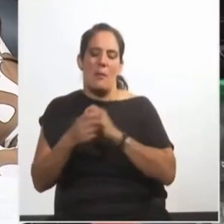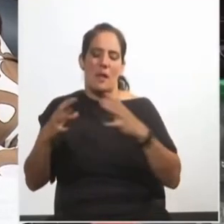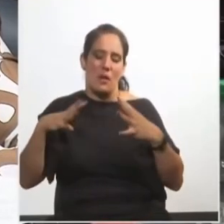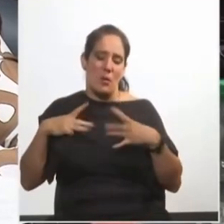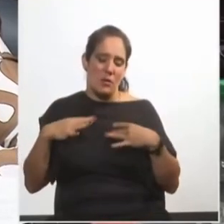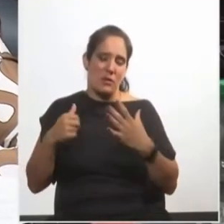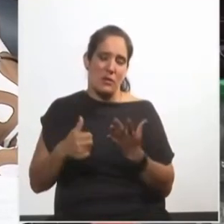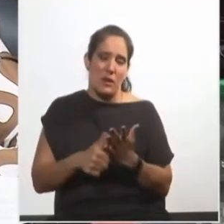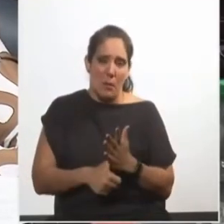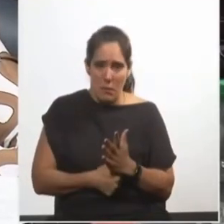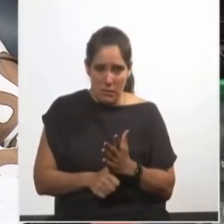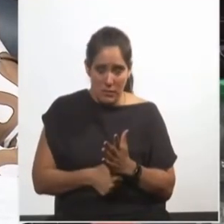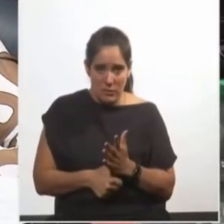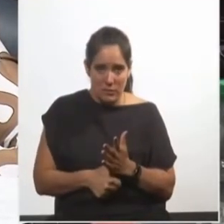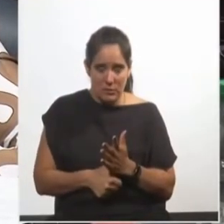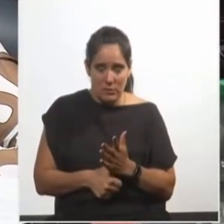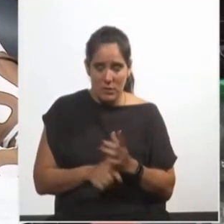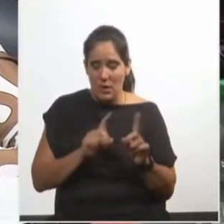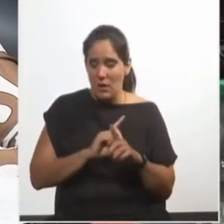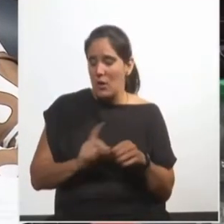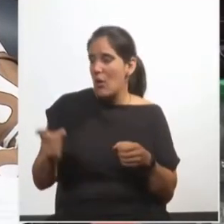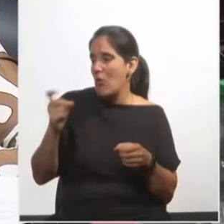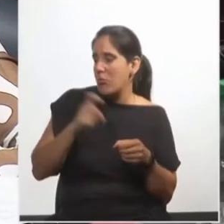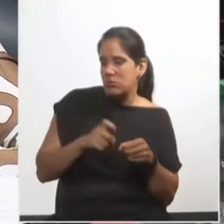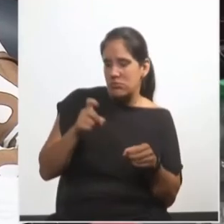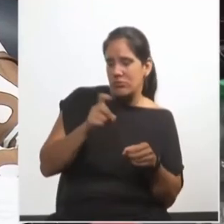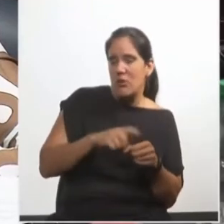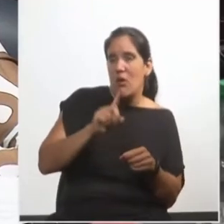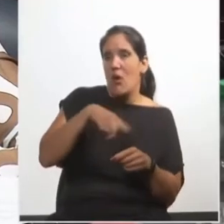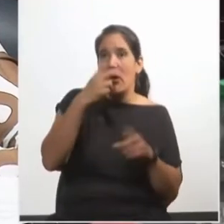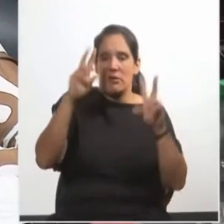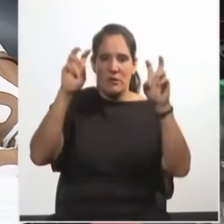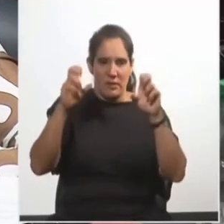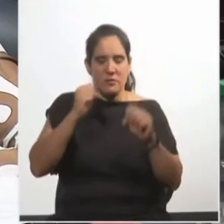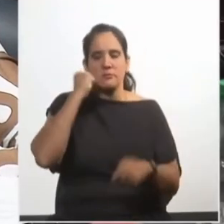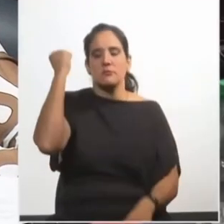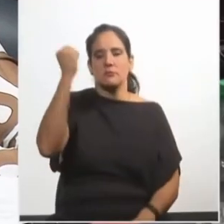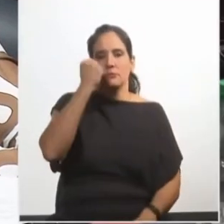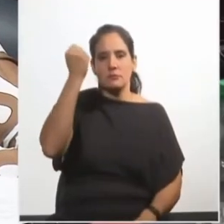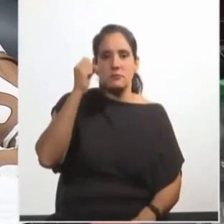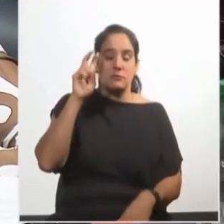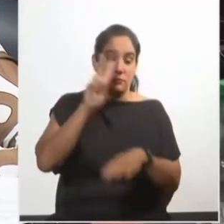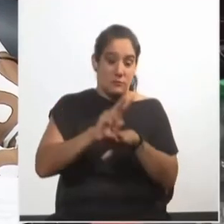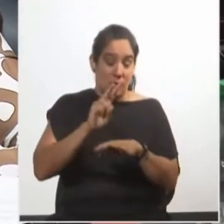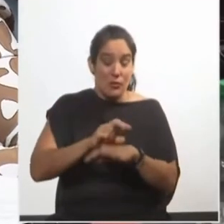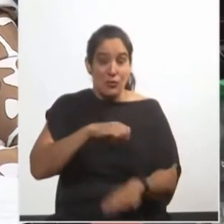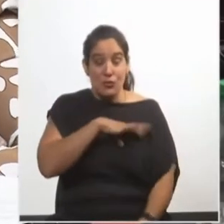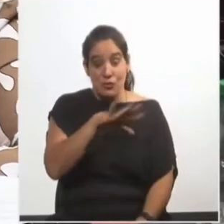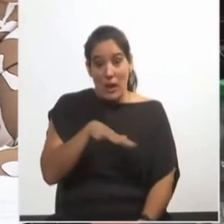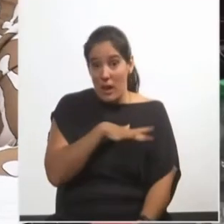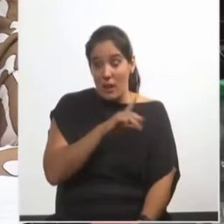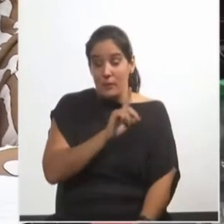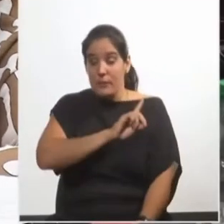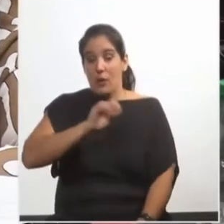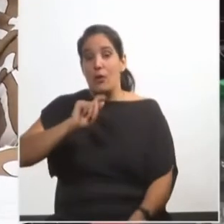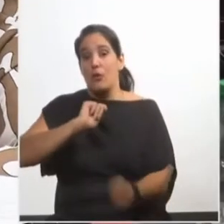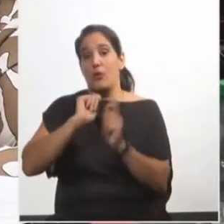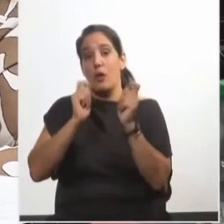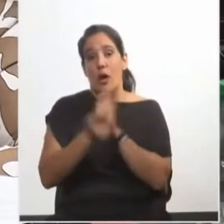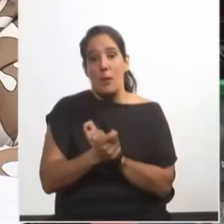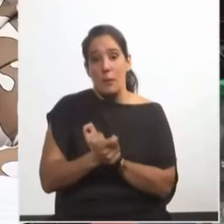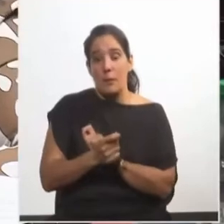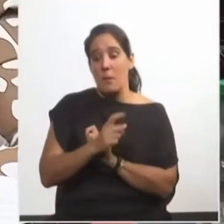pensiones sin incorporar otras dimensiones relevantes de la protección social. No reformula